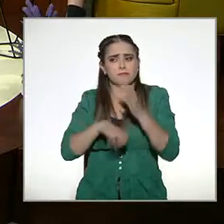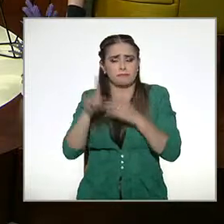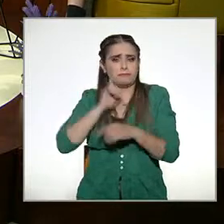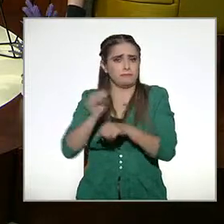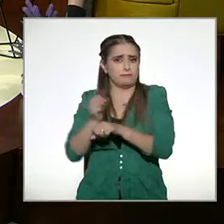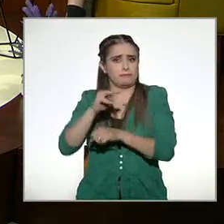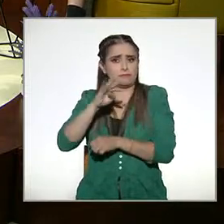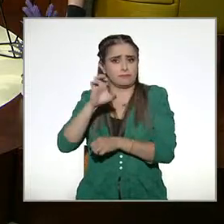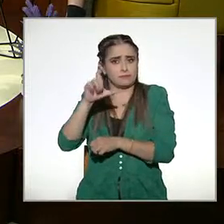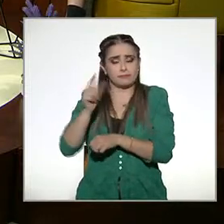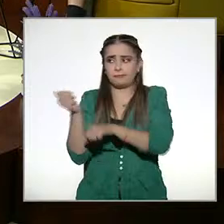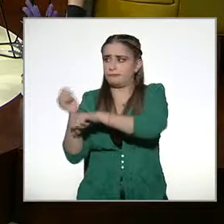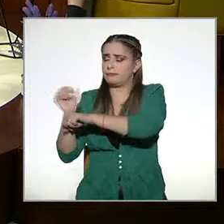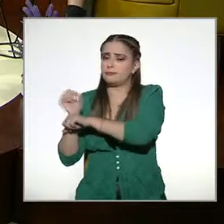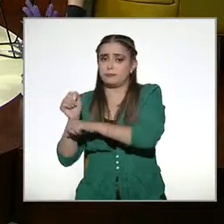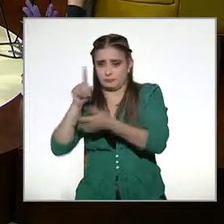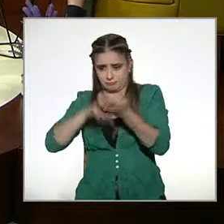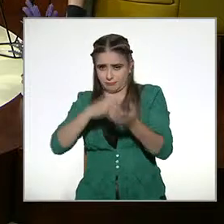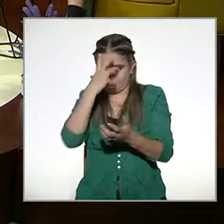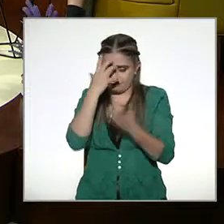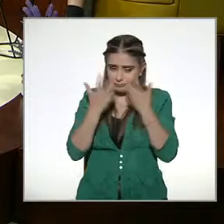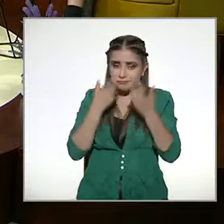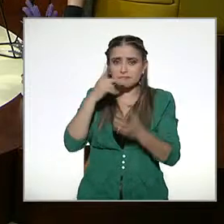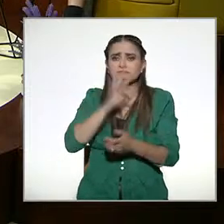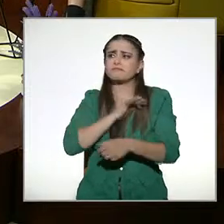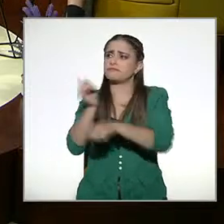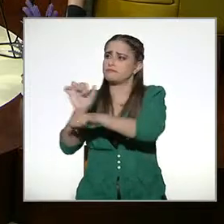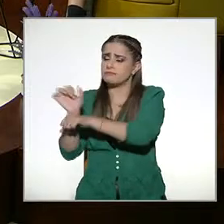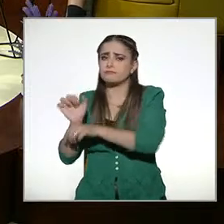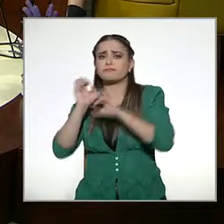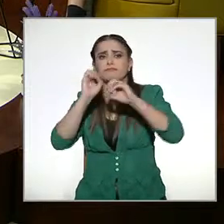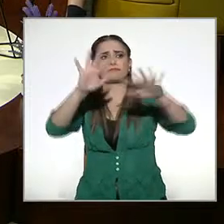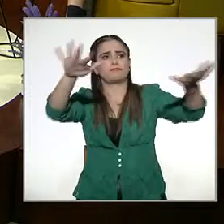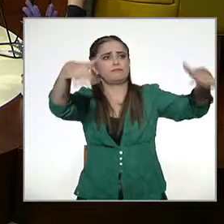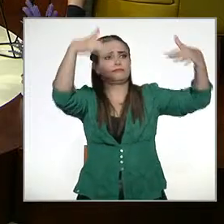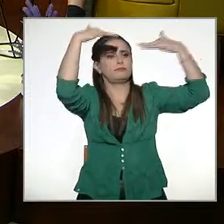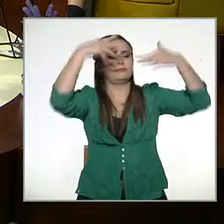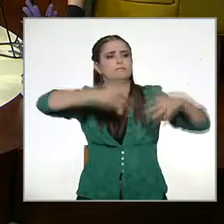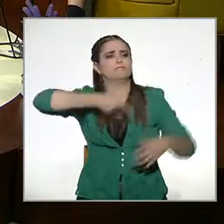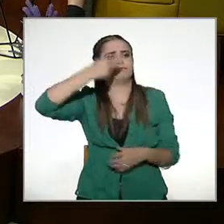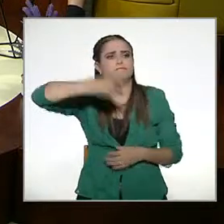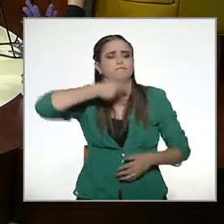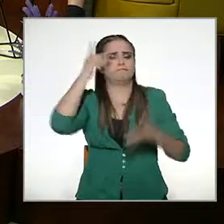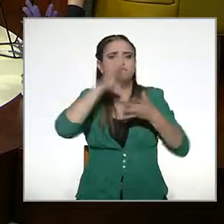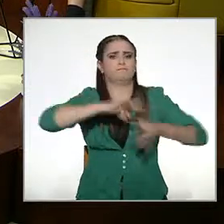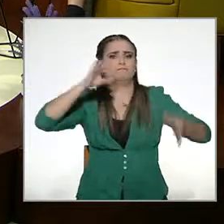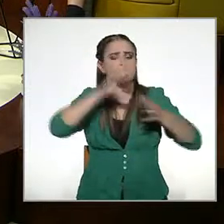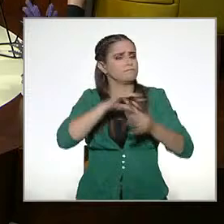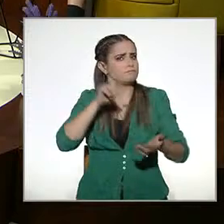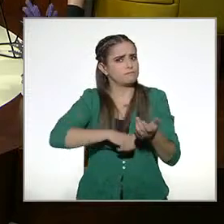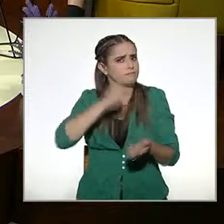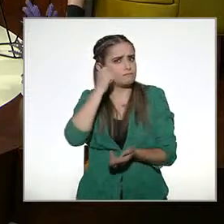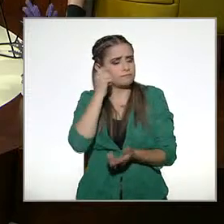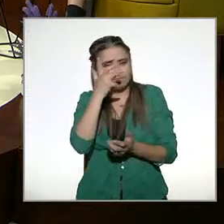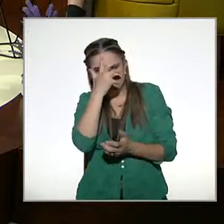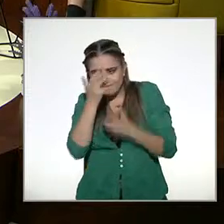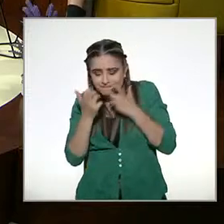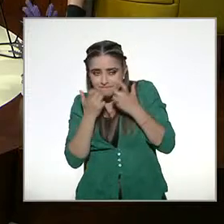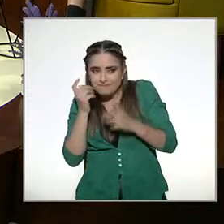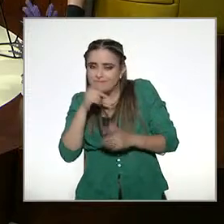como ser introvertido y además presentarte ante la mirada de tanta gente y representando diferentes